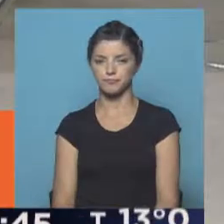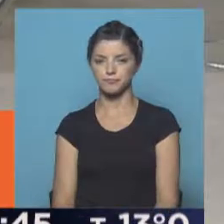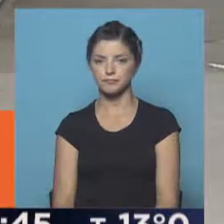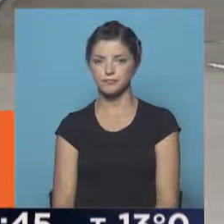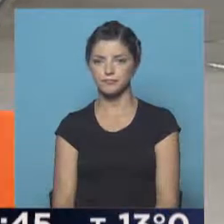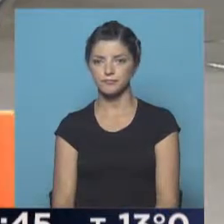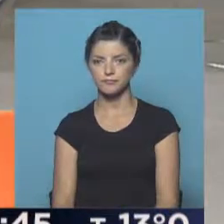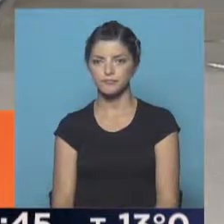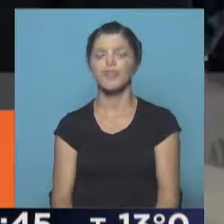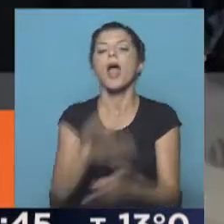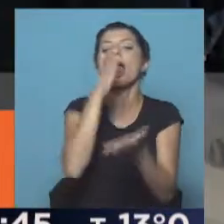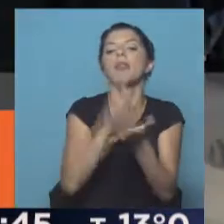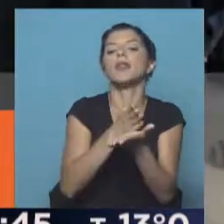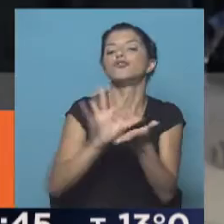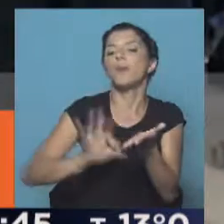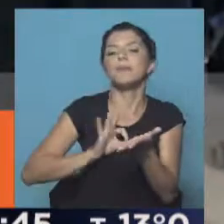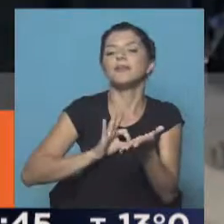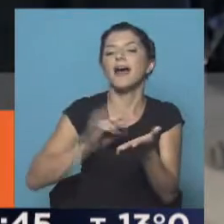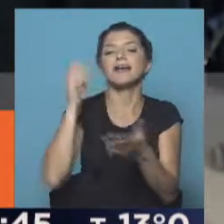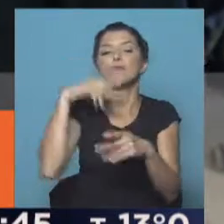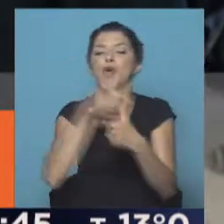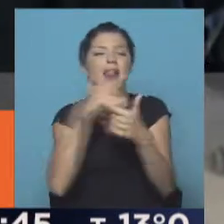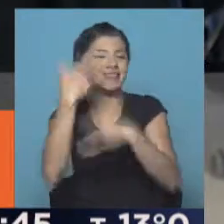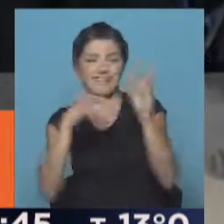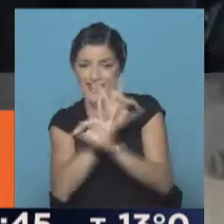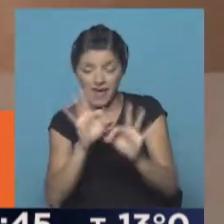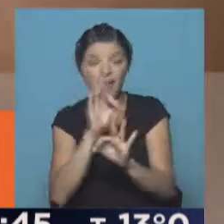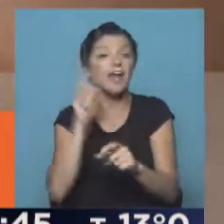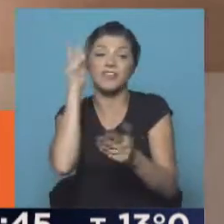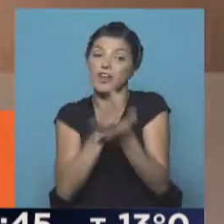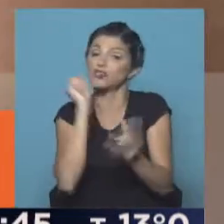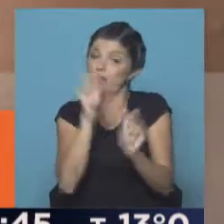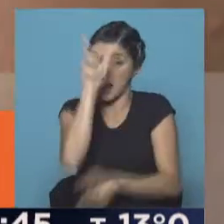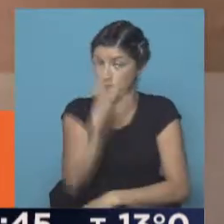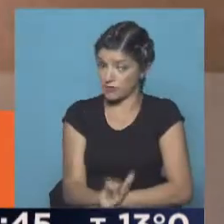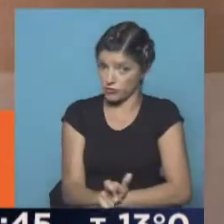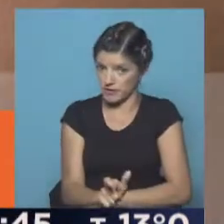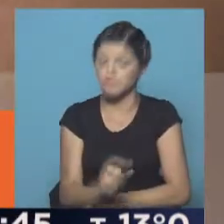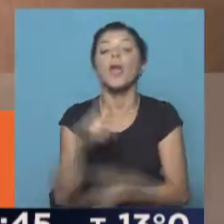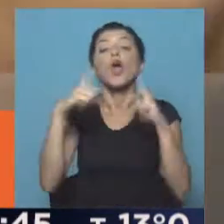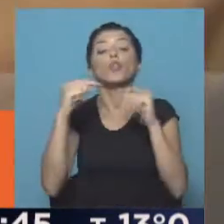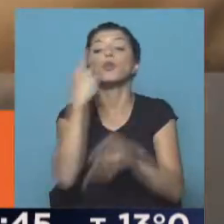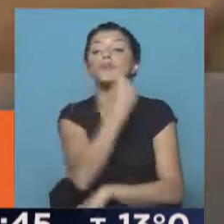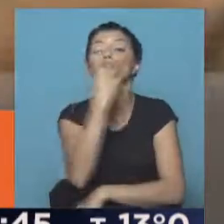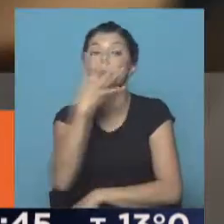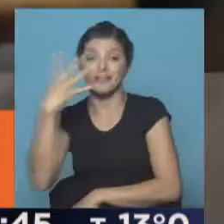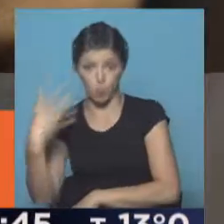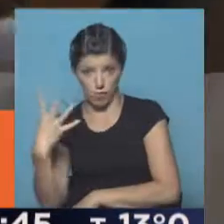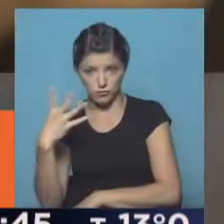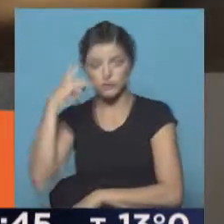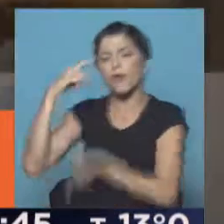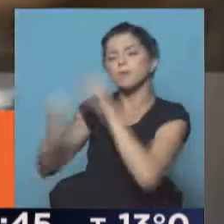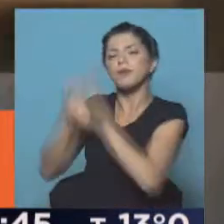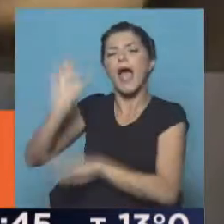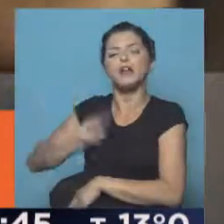El derecho a una vida libre de violencia es un derecho humano. Esta línea telefónica, la 144, fue creada en